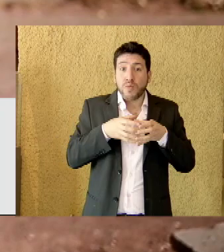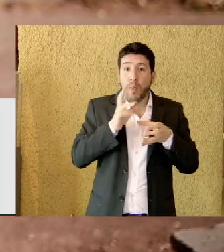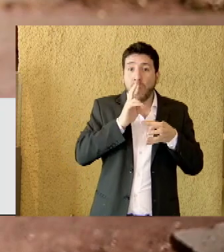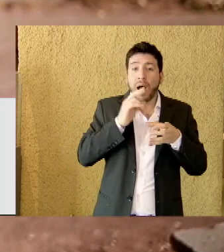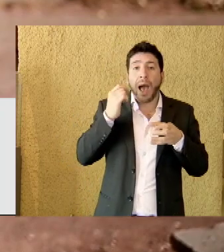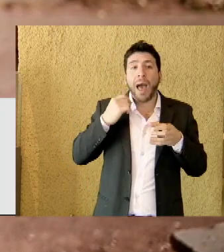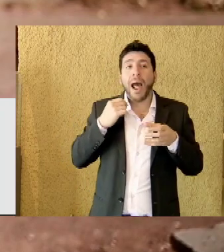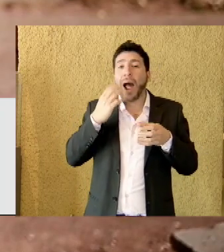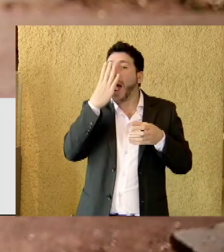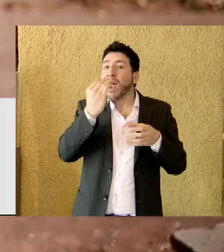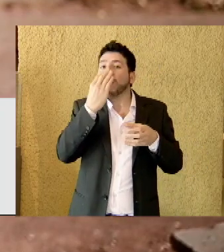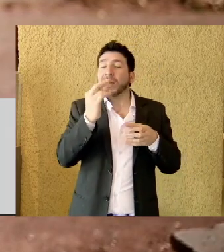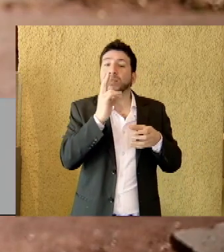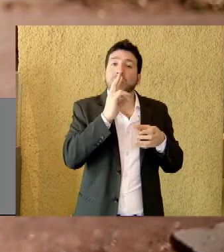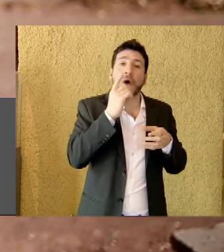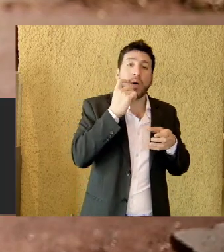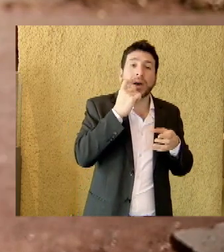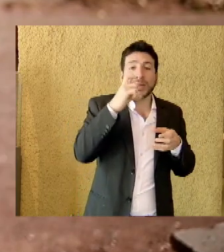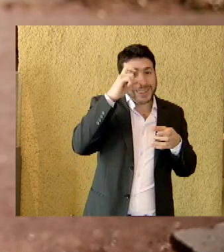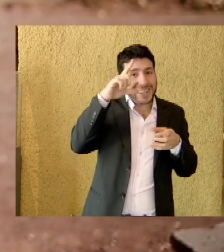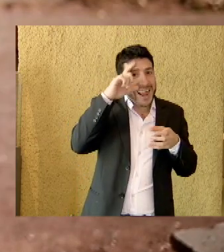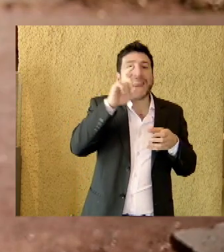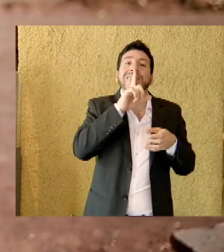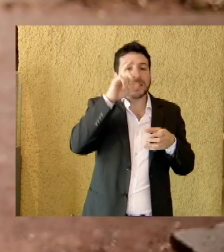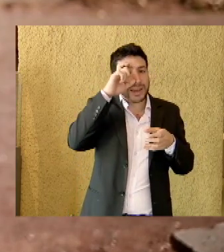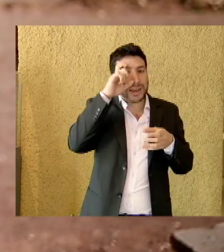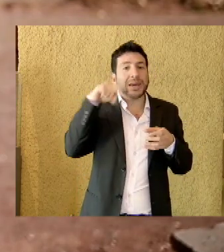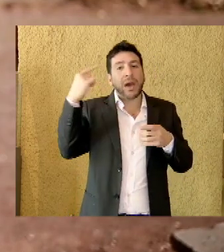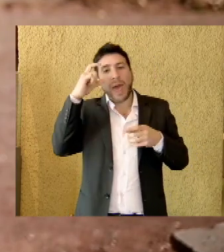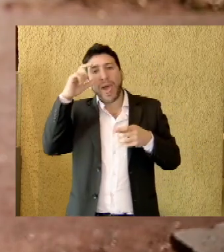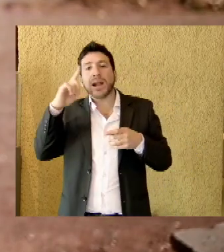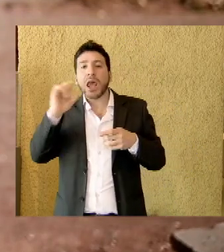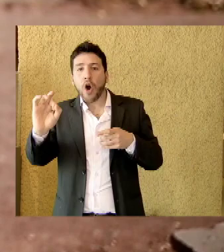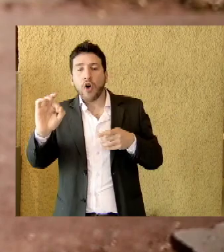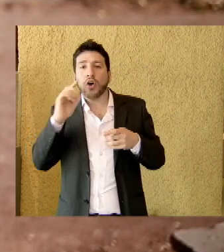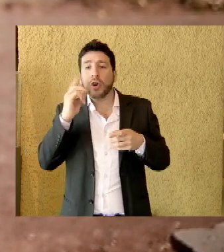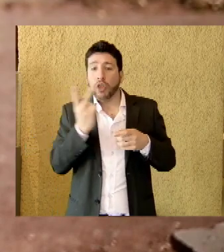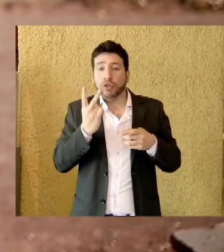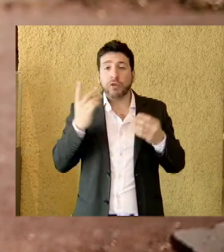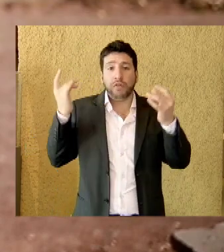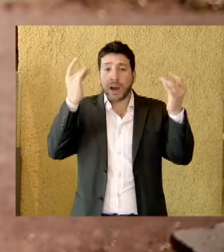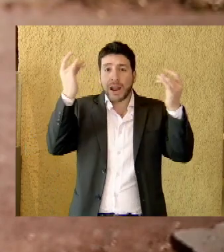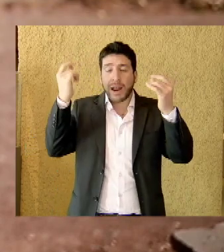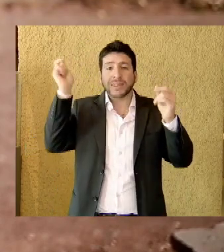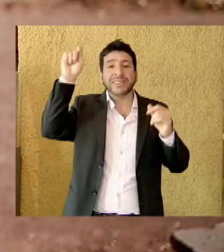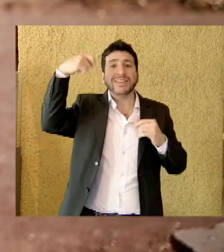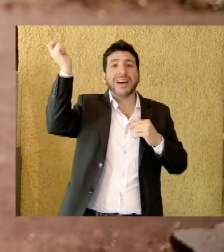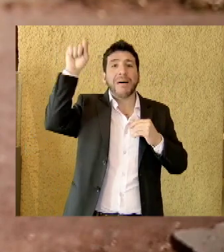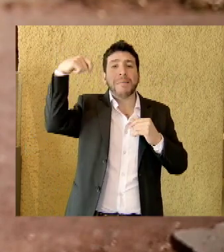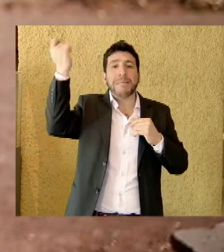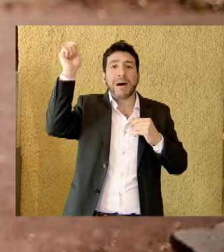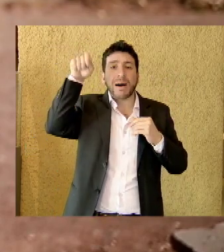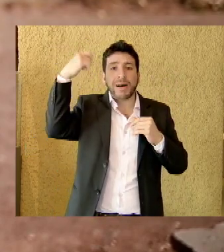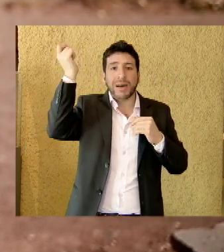Alvear, integrado por Celeste Cabrera y Elio Coronel, bailarán una zamba,